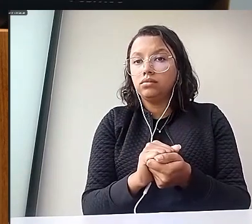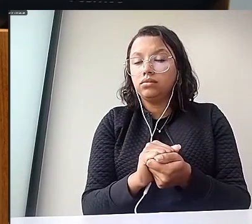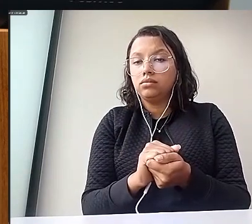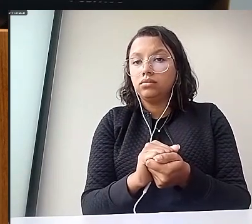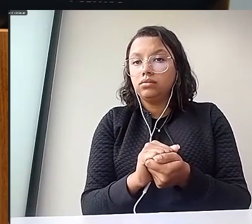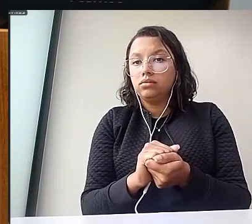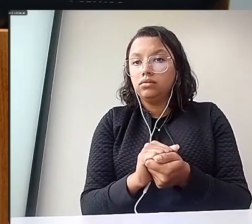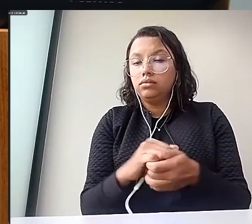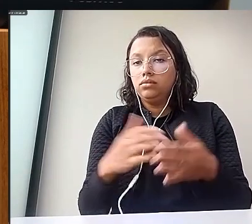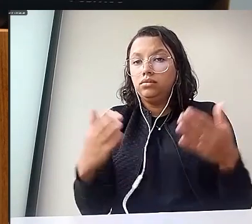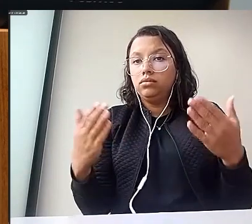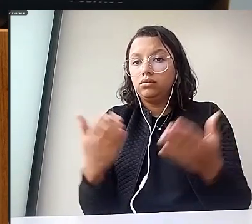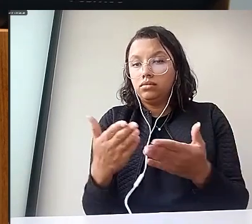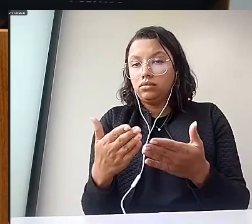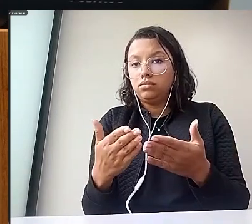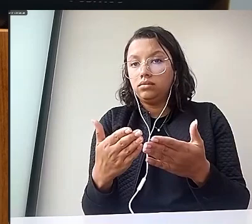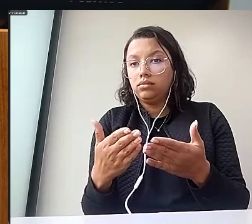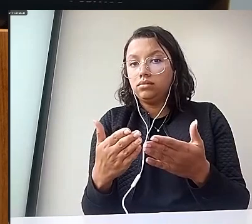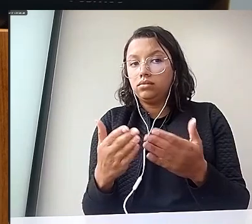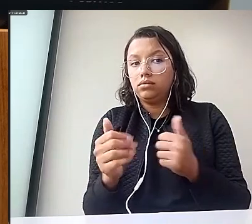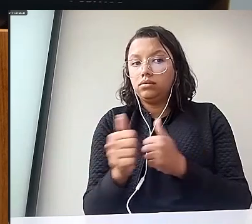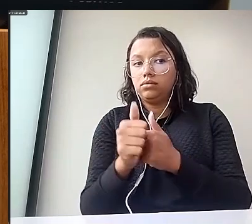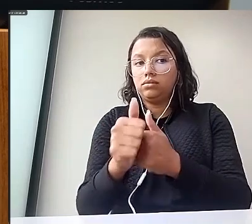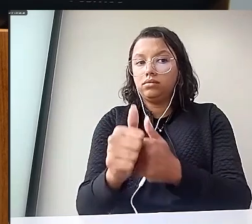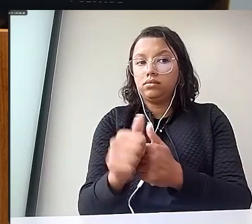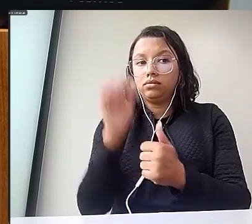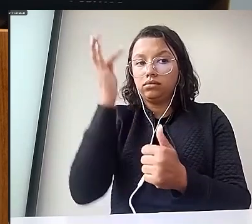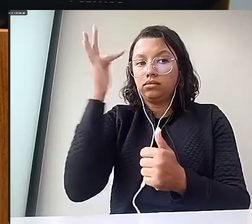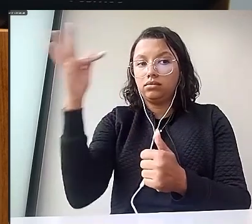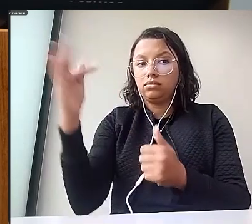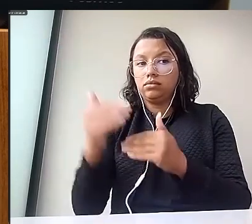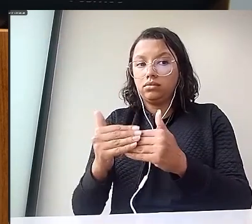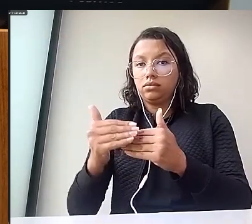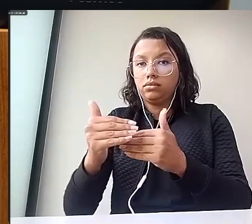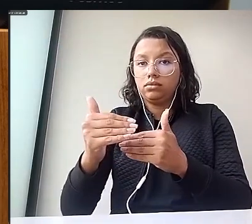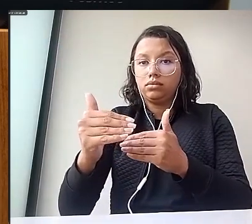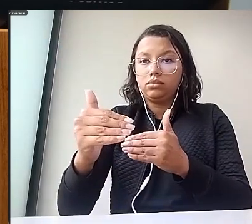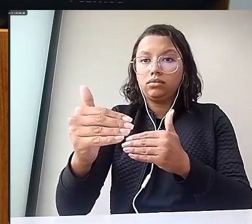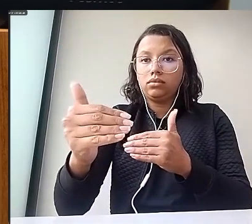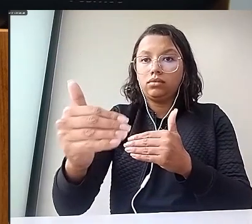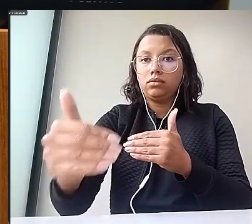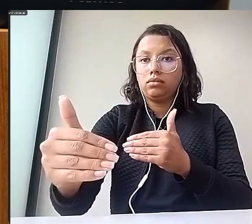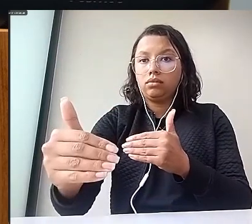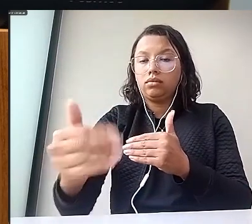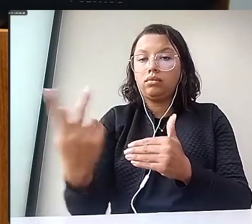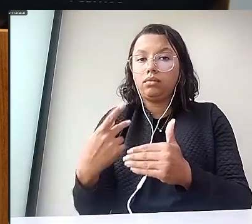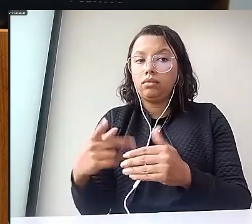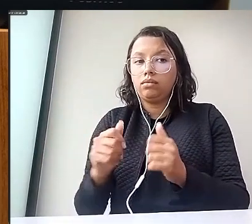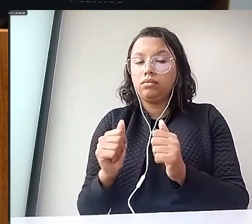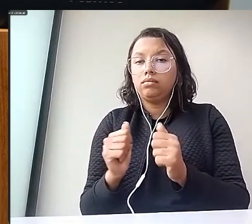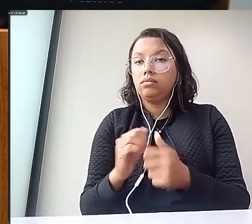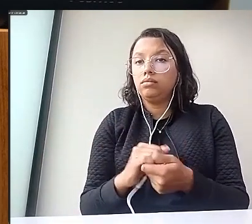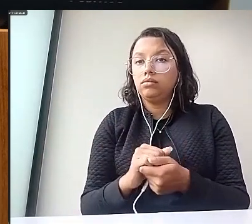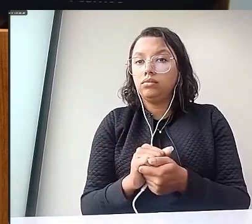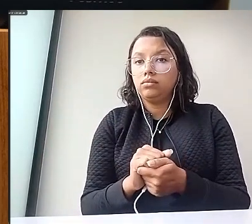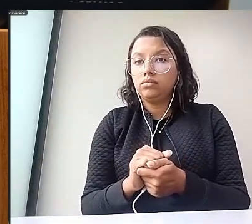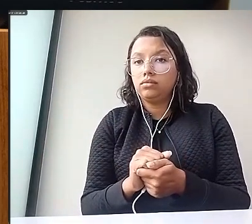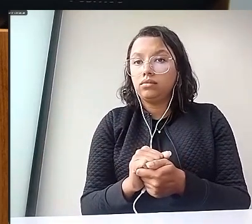Y eso conduce a que en Francia progresivamente estamos